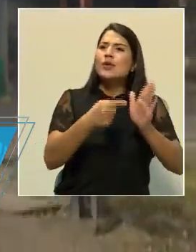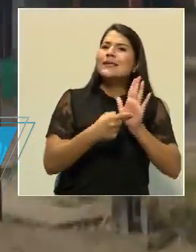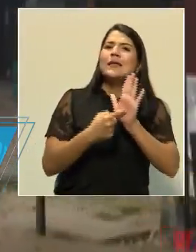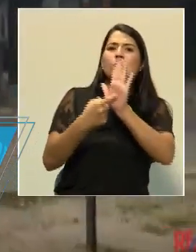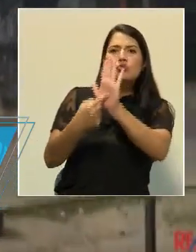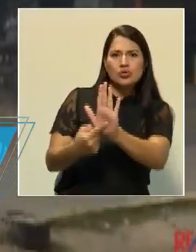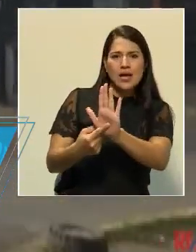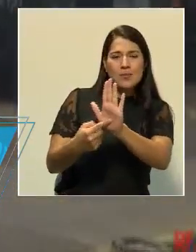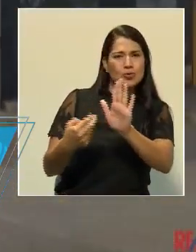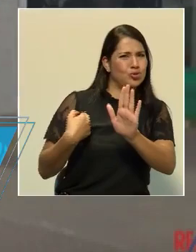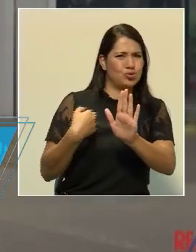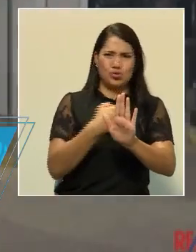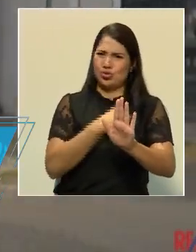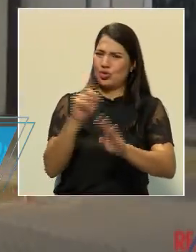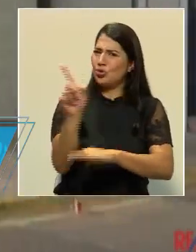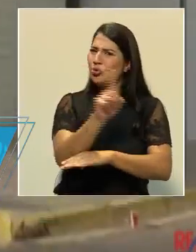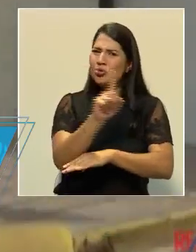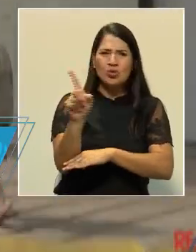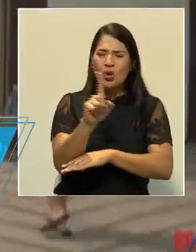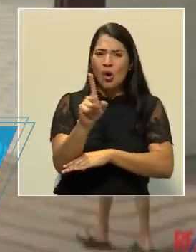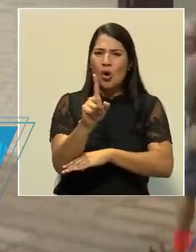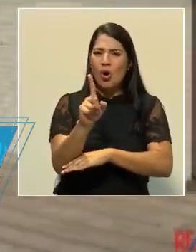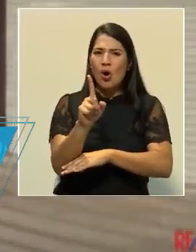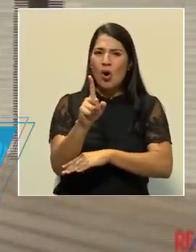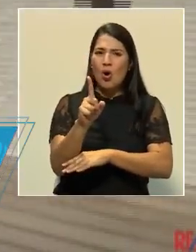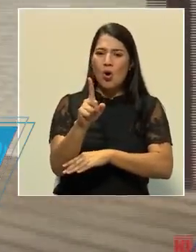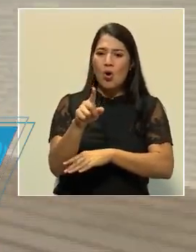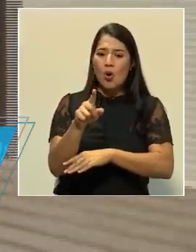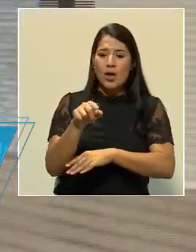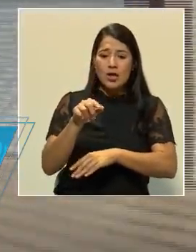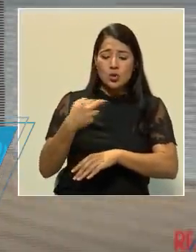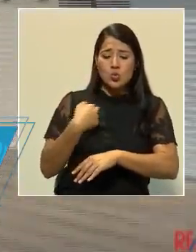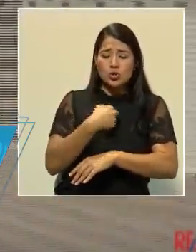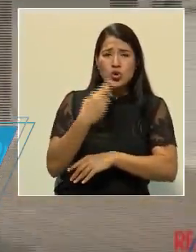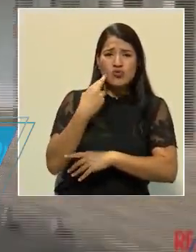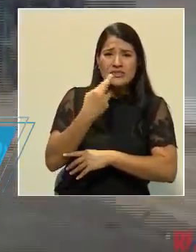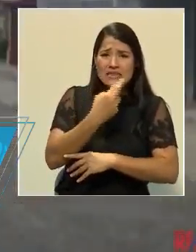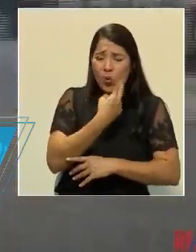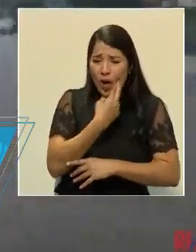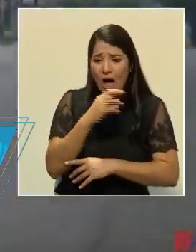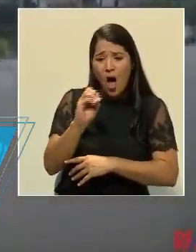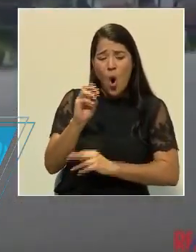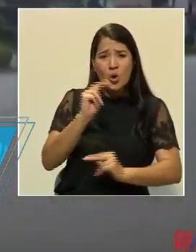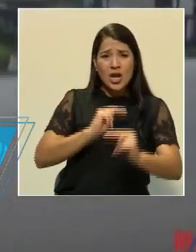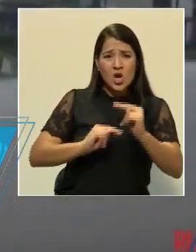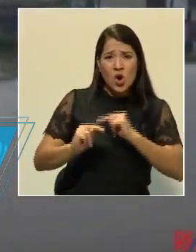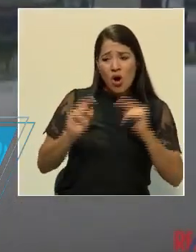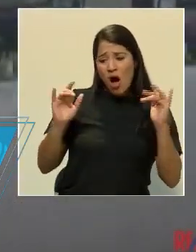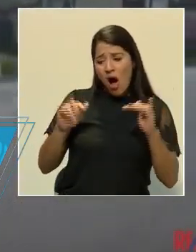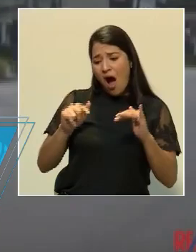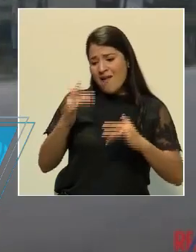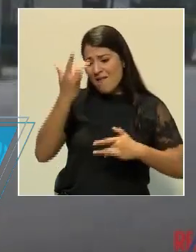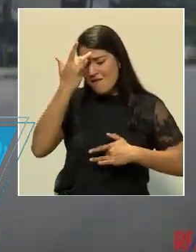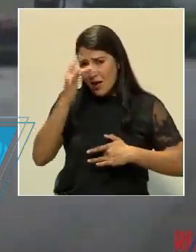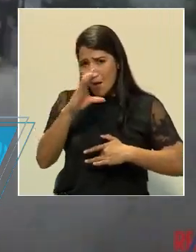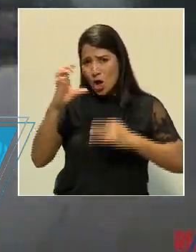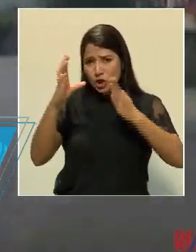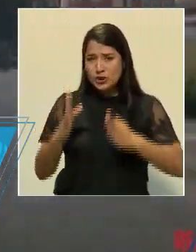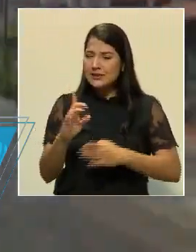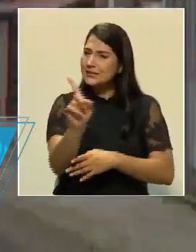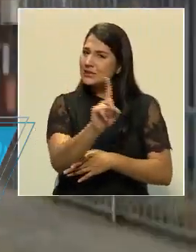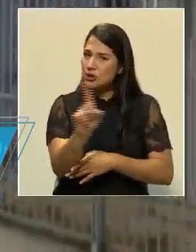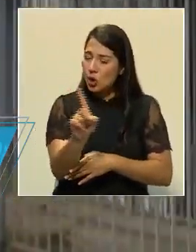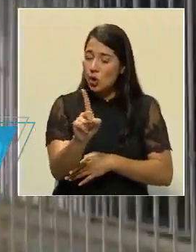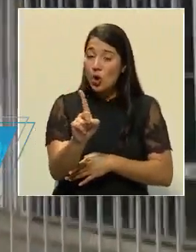el lugar donde el costarricense se está contagiando de COVID. Los estándares que tenemos todos los restaurantes,